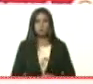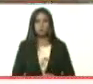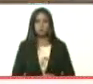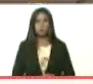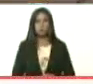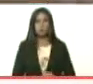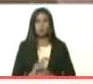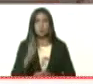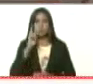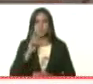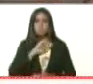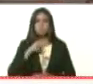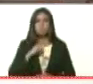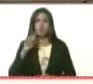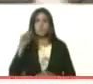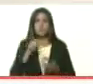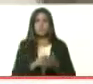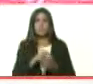Cuando vemos las